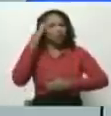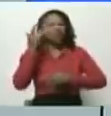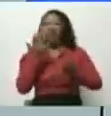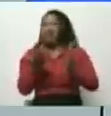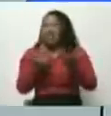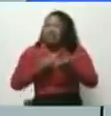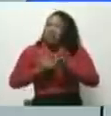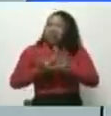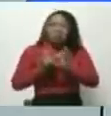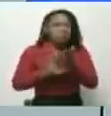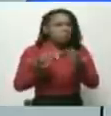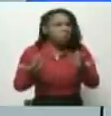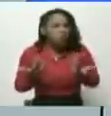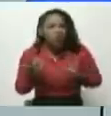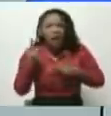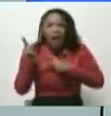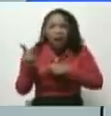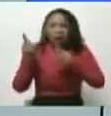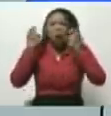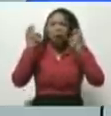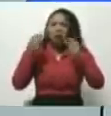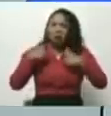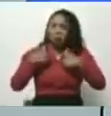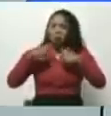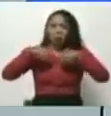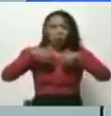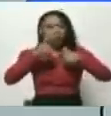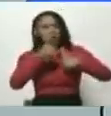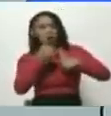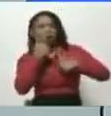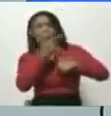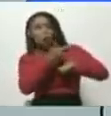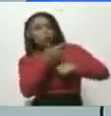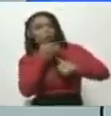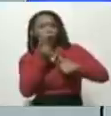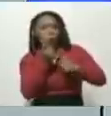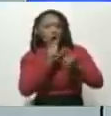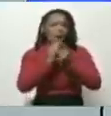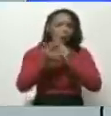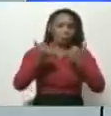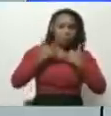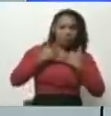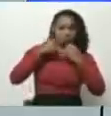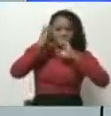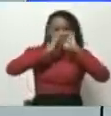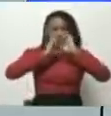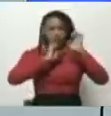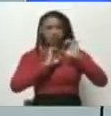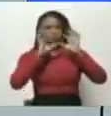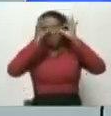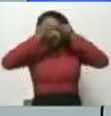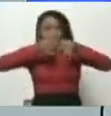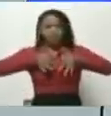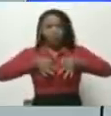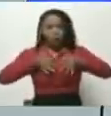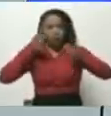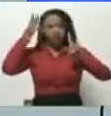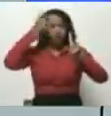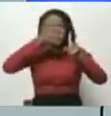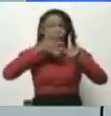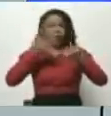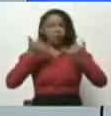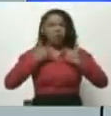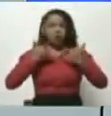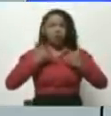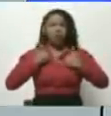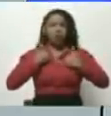significa esto? En esto sí voy bien, más o menos, en lo otro hay que mejorar. Bueno, este es todo un cuadro de formación y